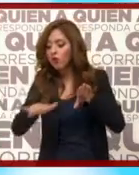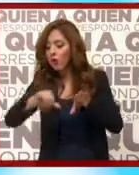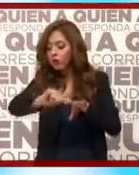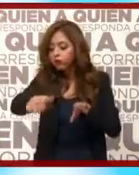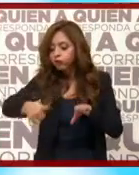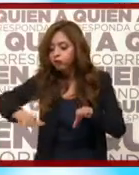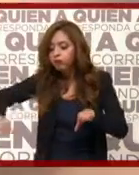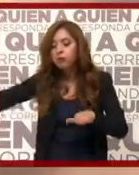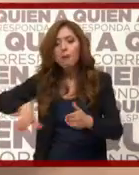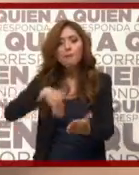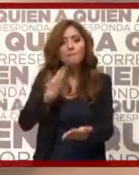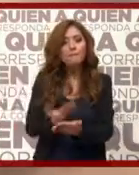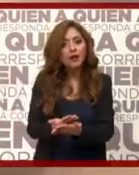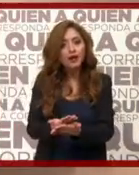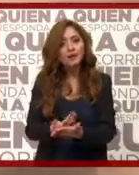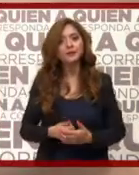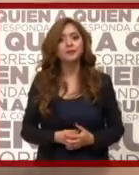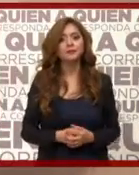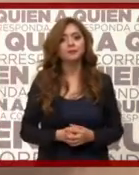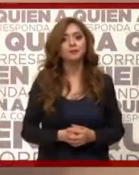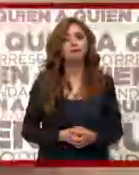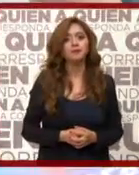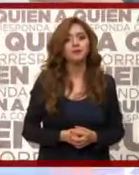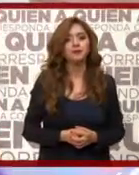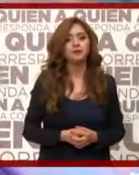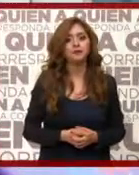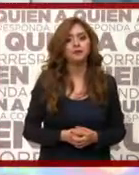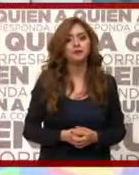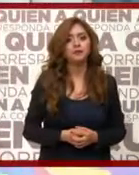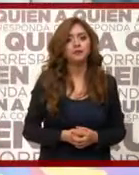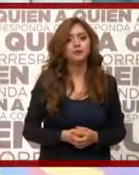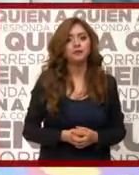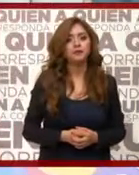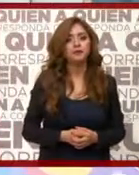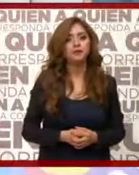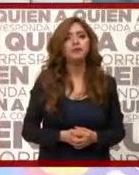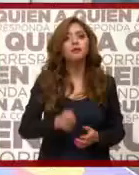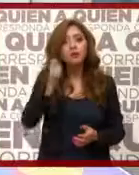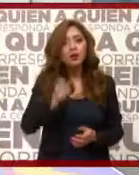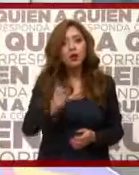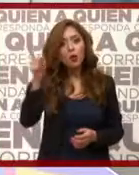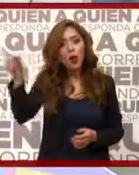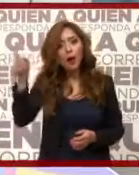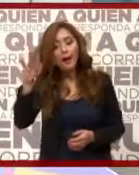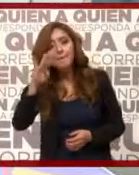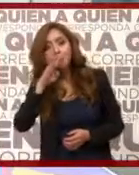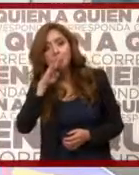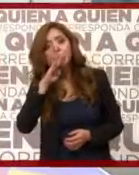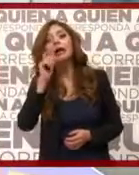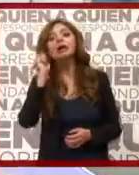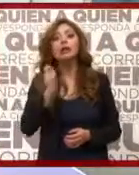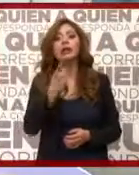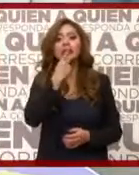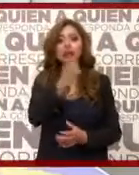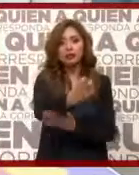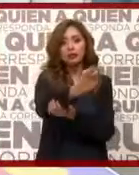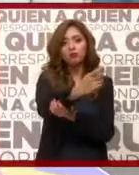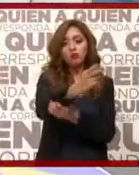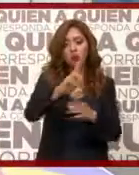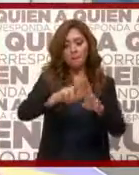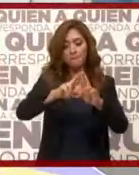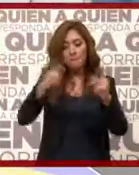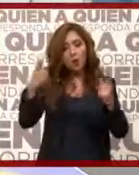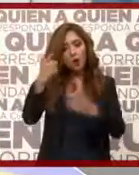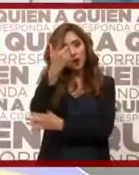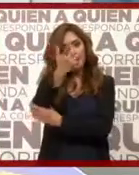partió todo en pedazos. De hecho, en mi deste tengo una mamá donde se rompió el brazo, el deste médico,